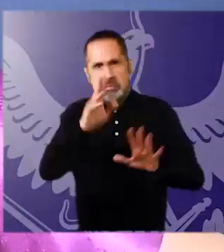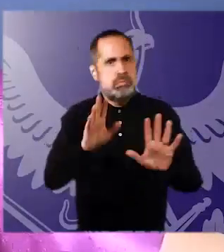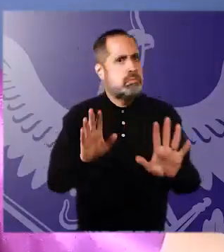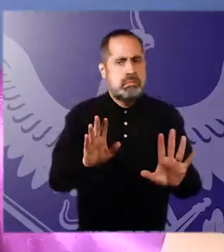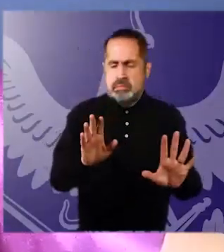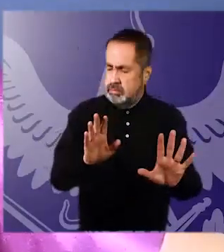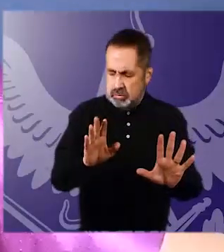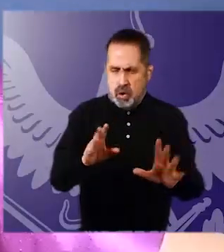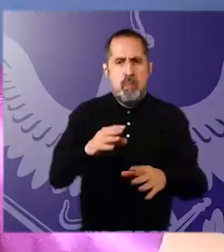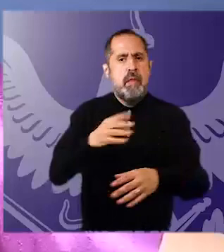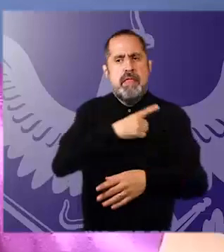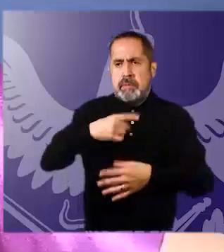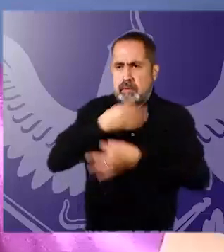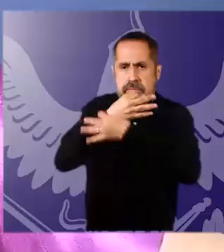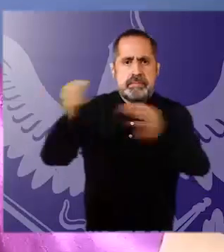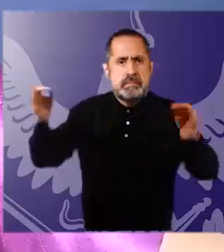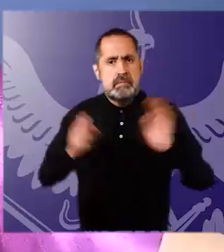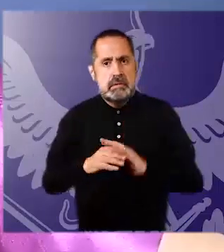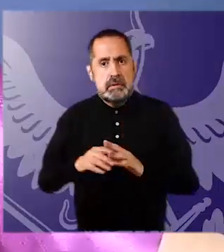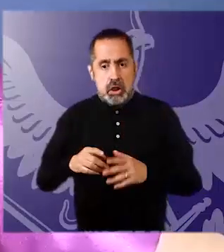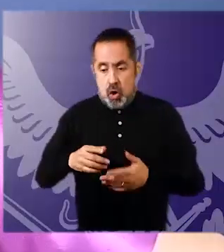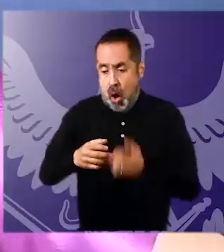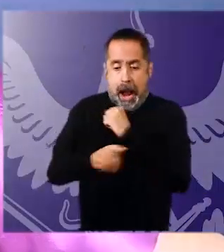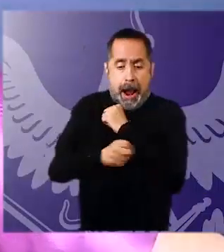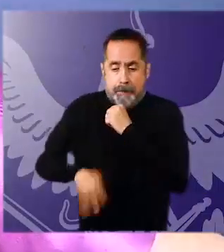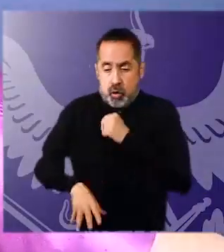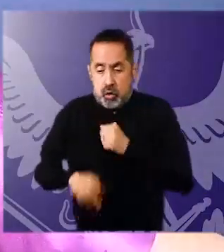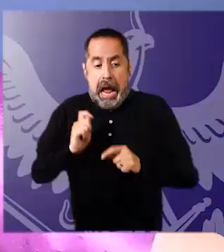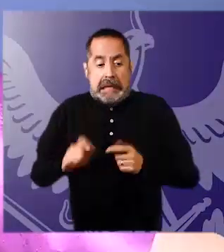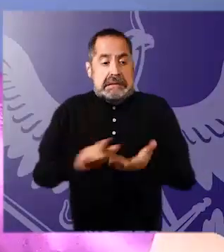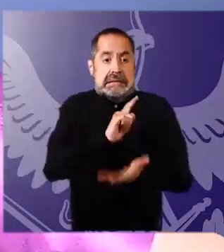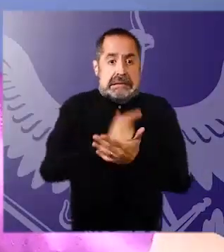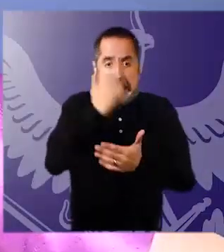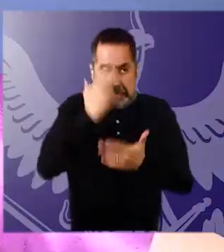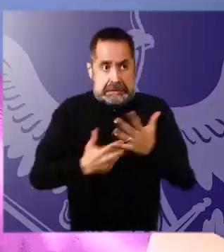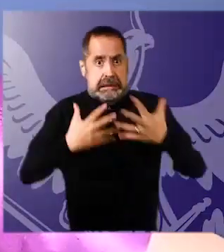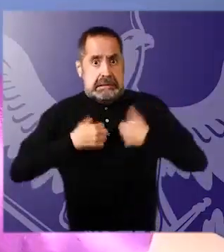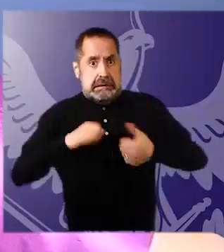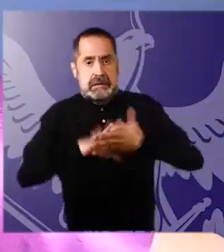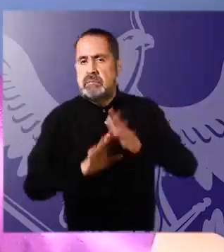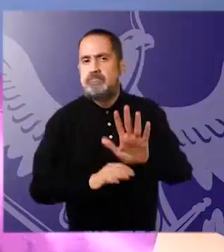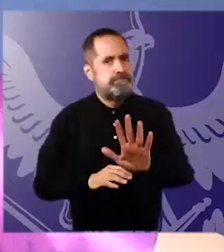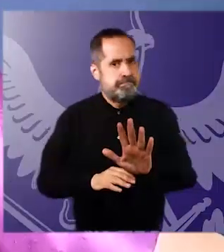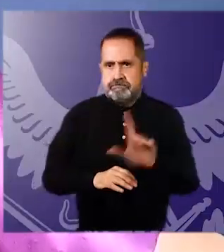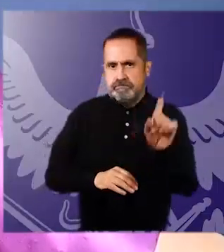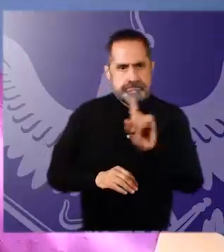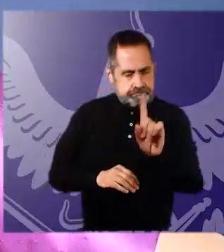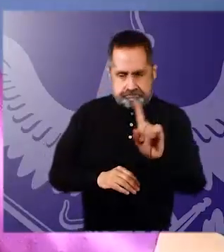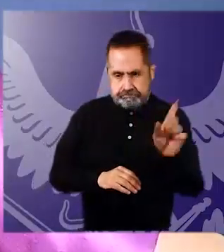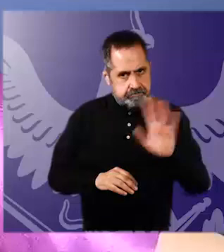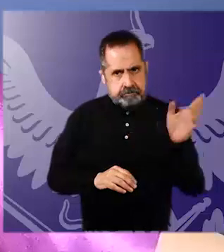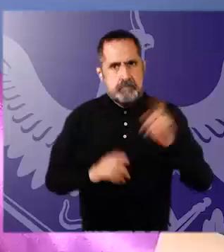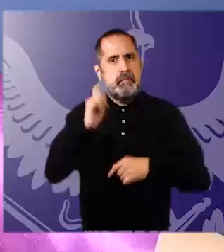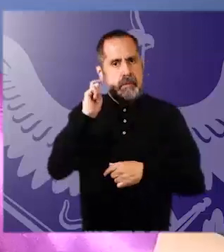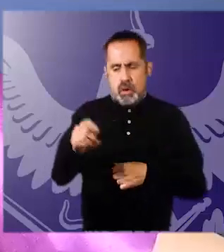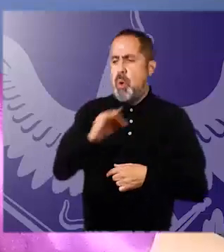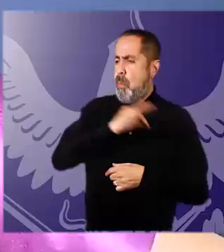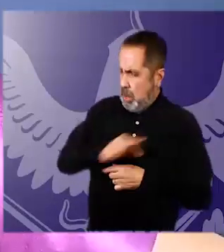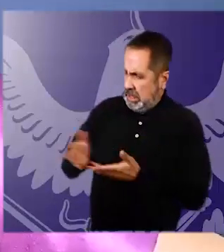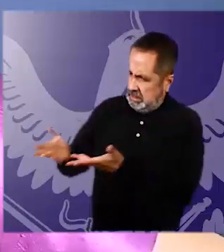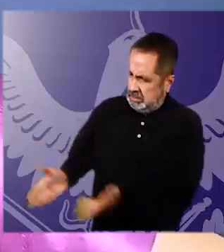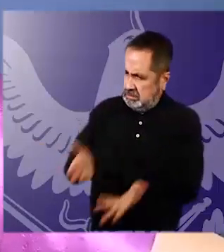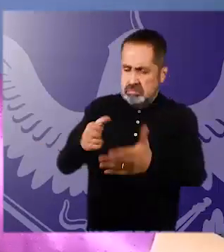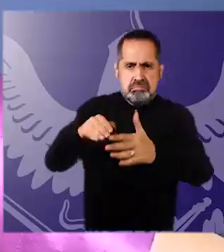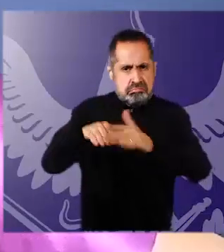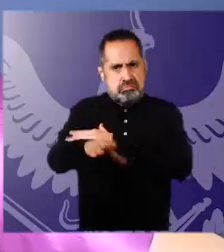alrededor de el aborto en donde se piensa que es un delito y se